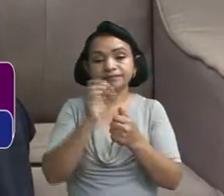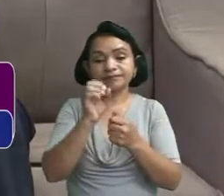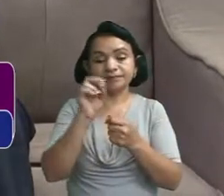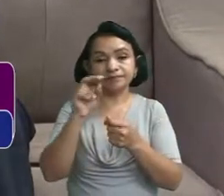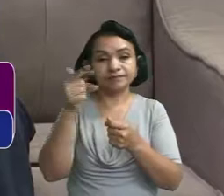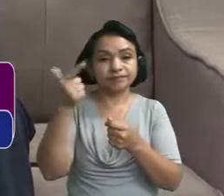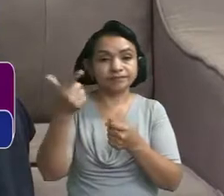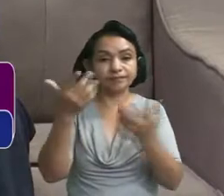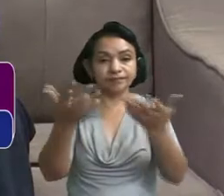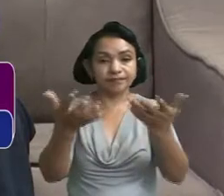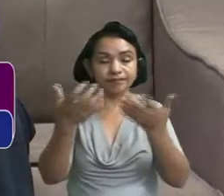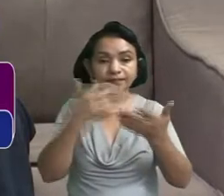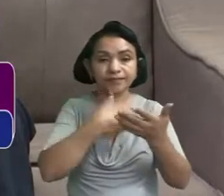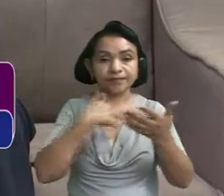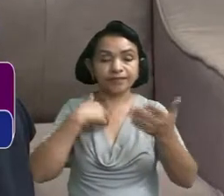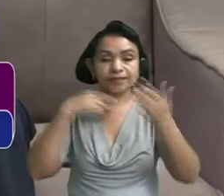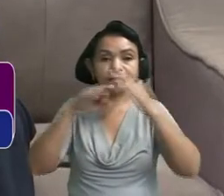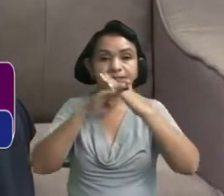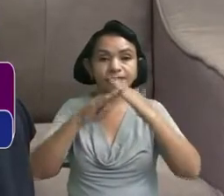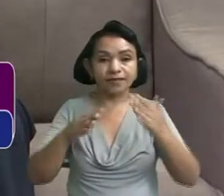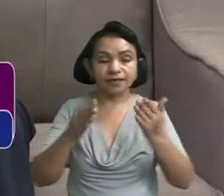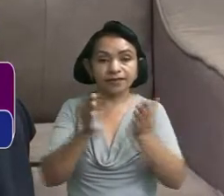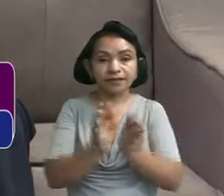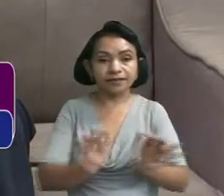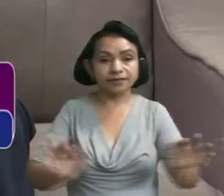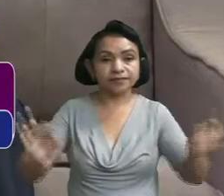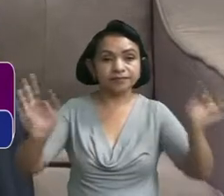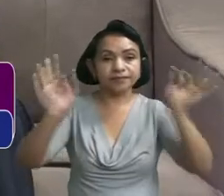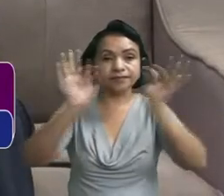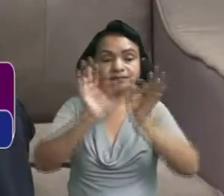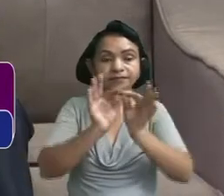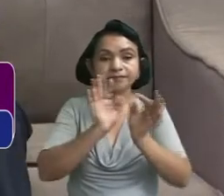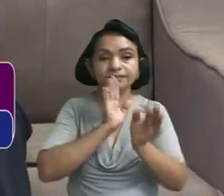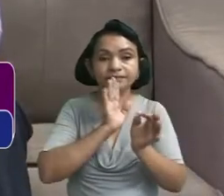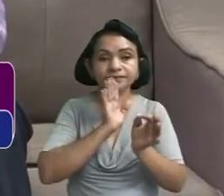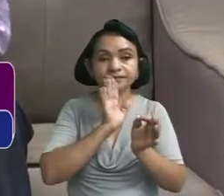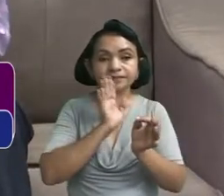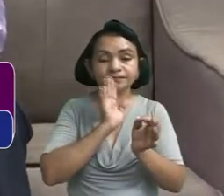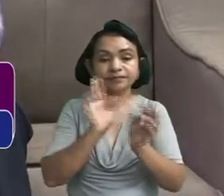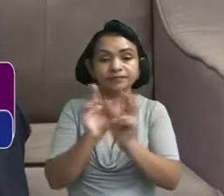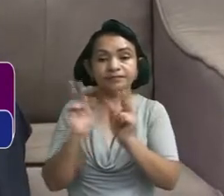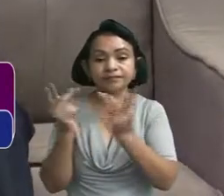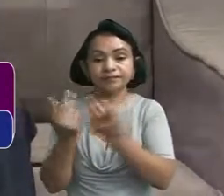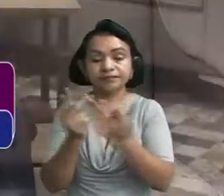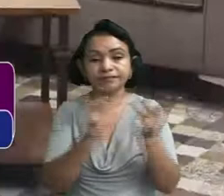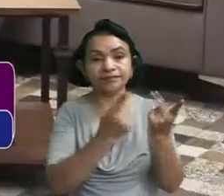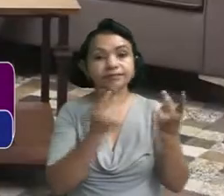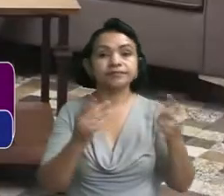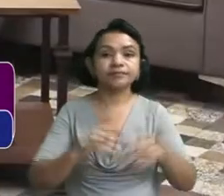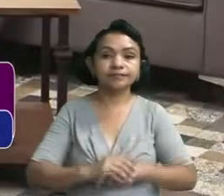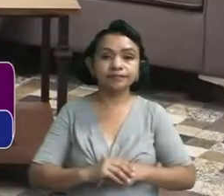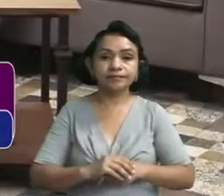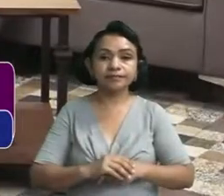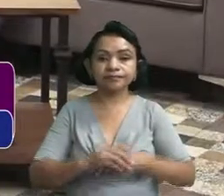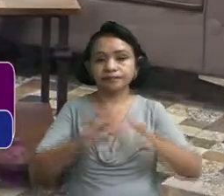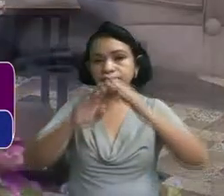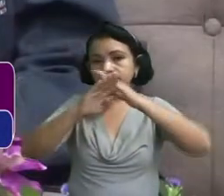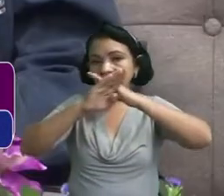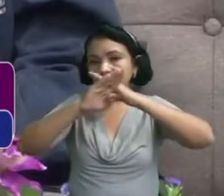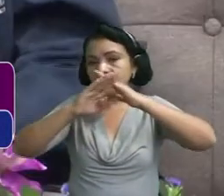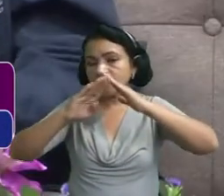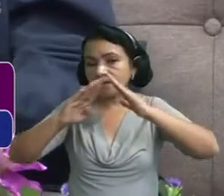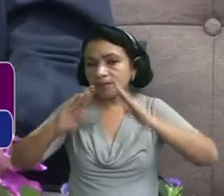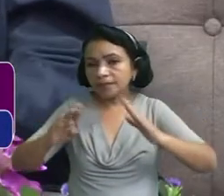que buscan la construcción de la paz en nuestro país. ¿Cuán importante es ese proceso de conversación con el pueblo? Claro. Precisamente la paz se